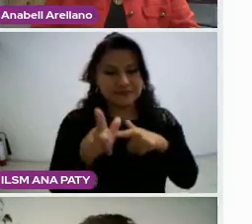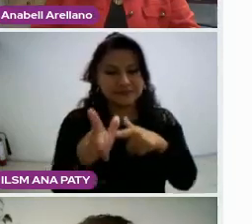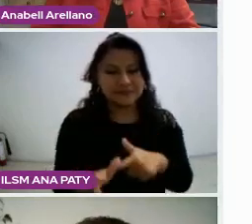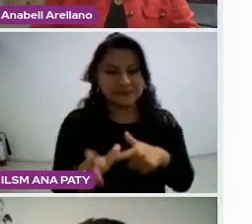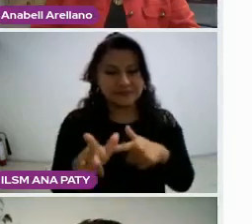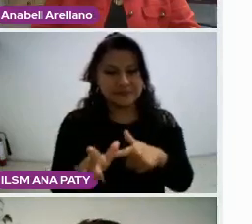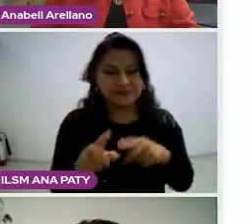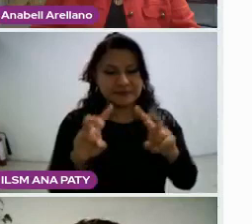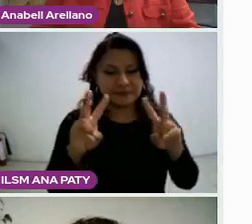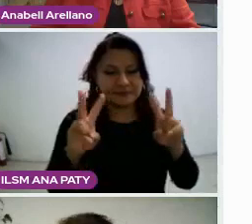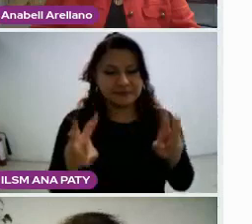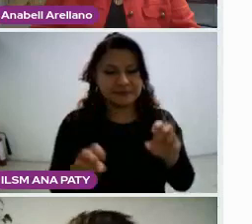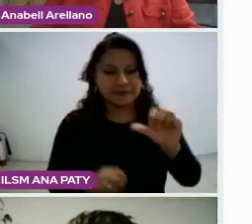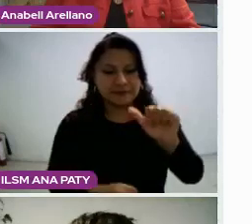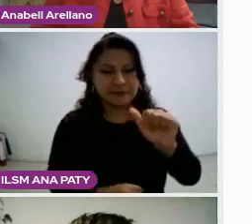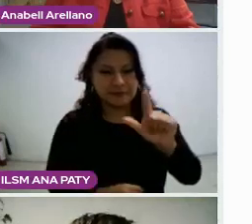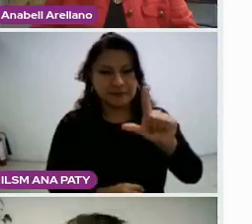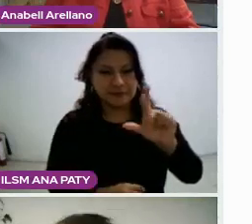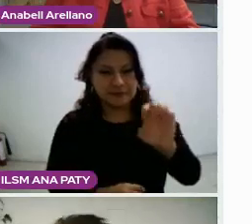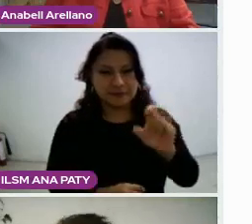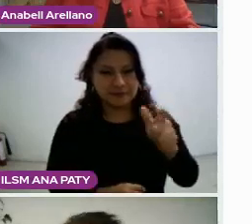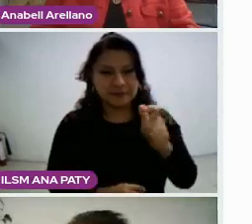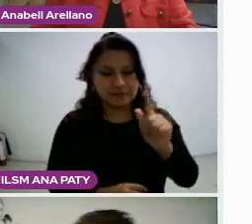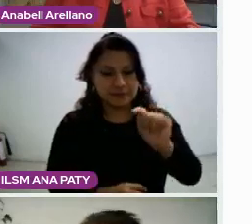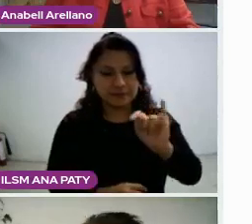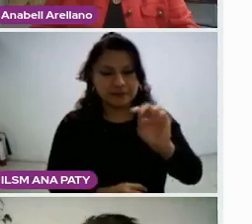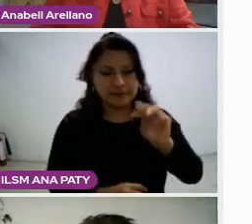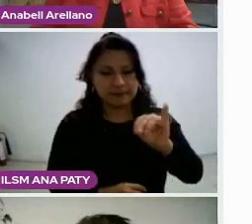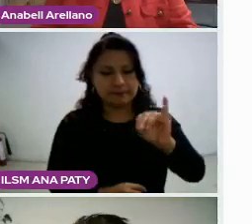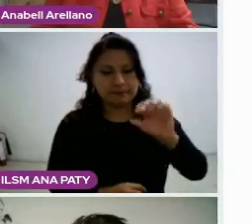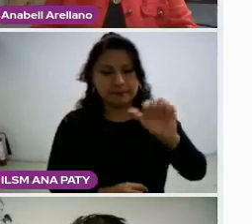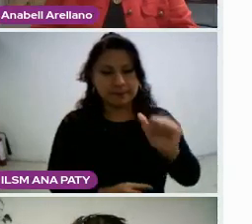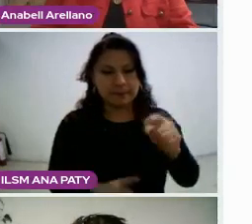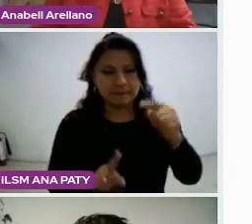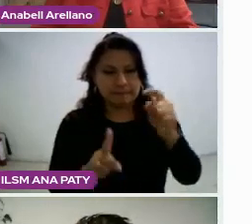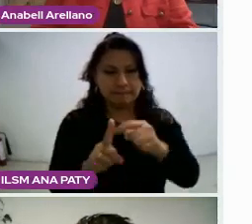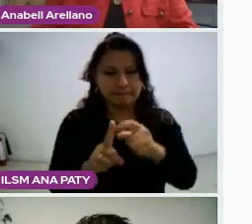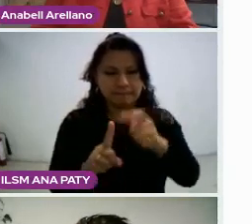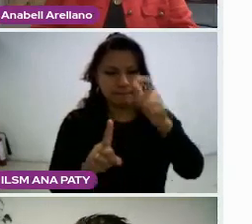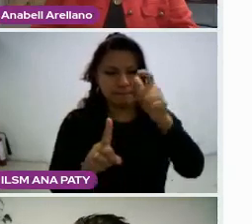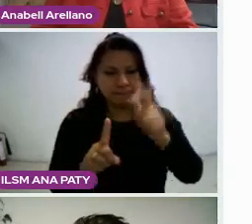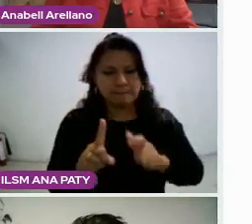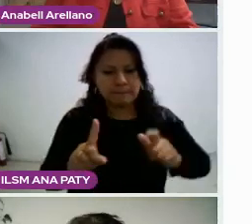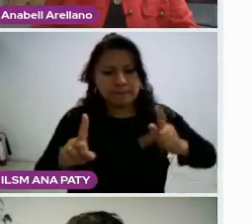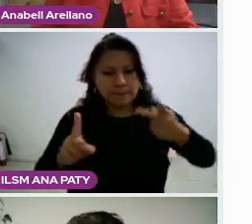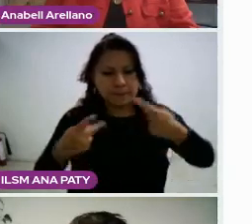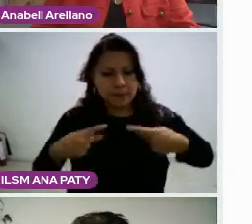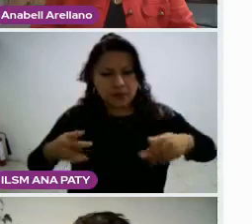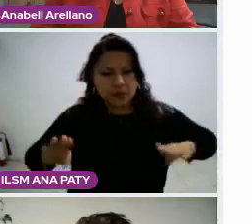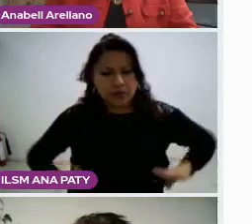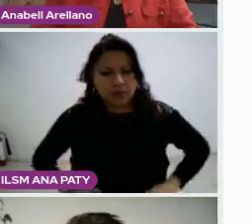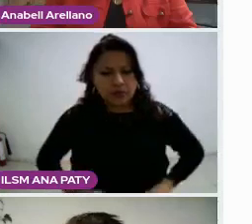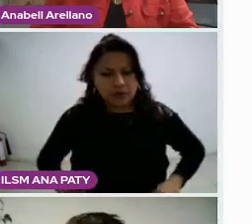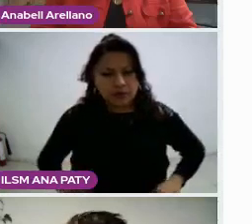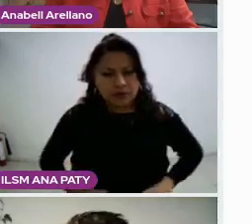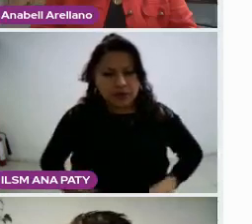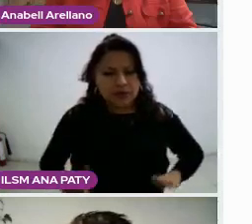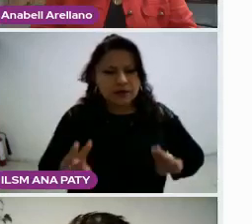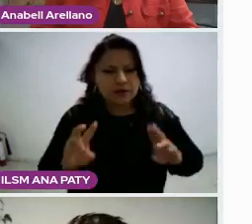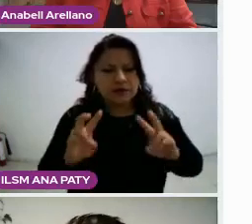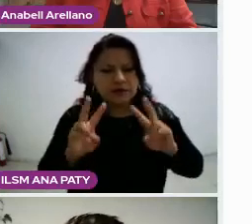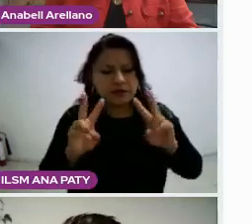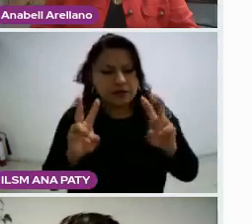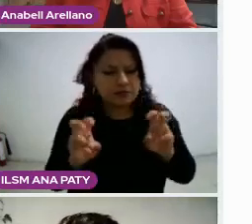algún perfil como de personalidad o de que alguna cuestión de que a lo largo del tiempo se vayan